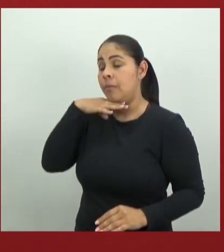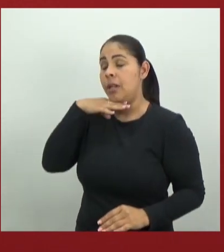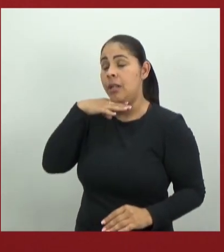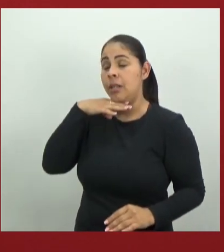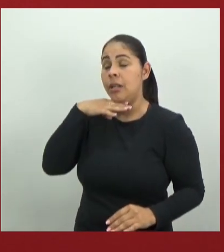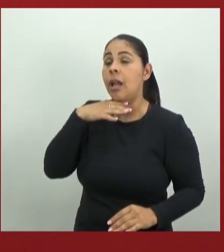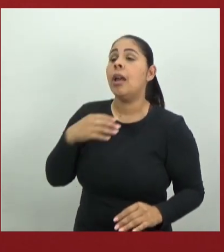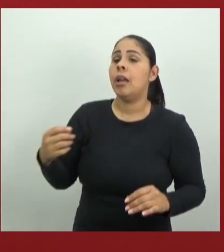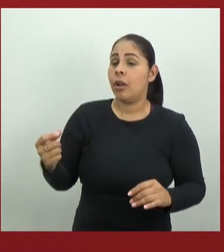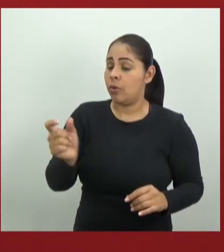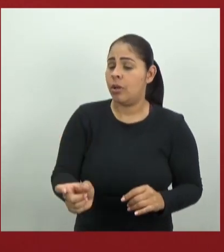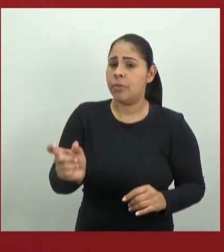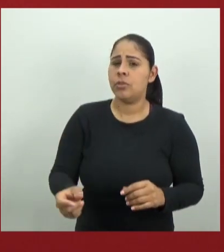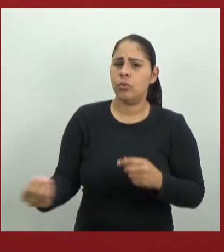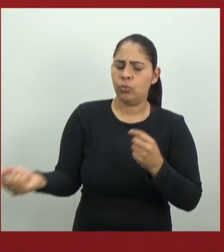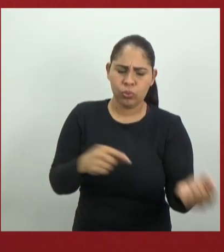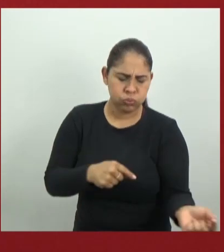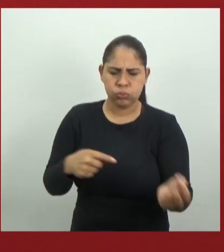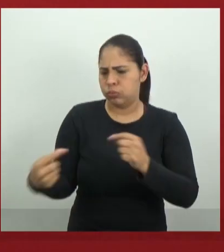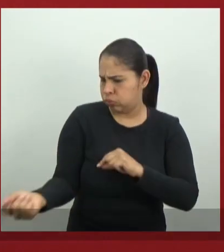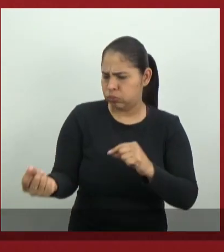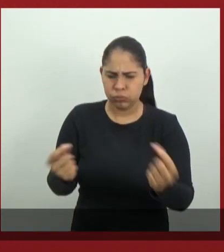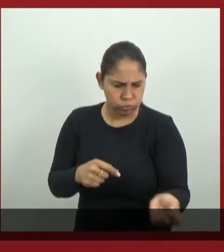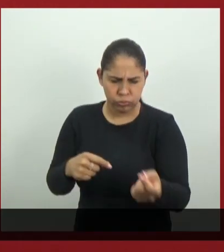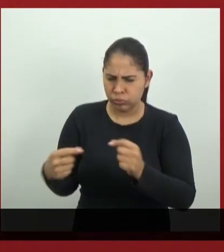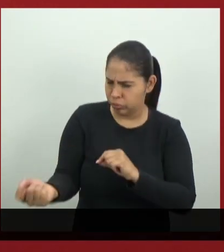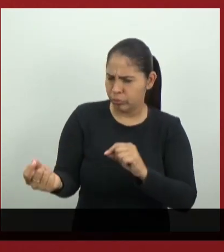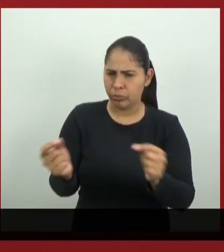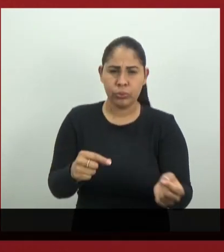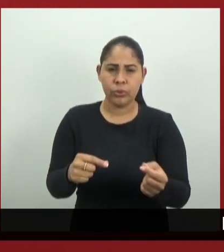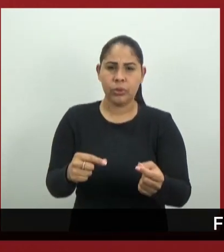Santo, hay mucha discusión, mucha palabrería y no hay